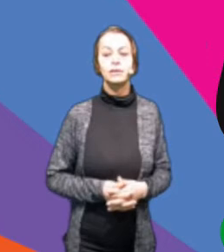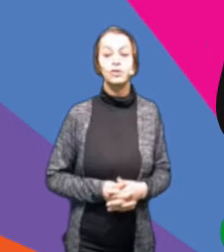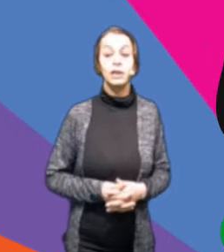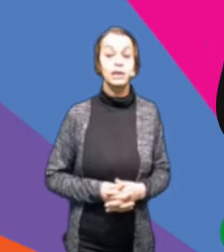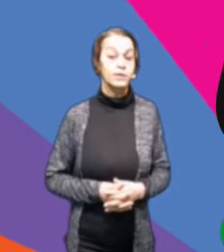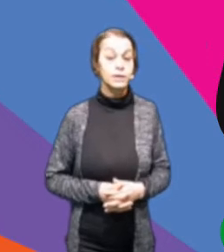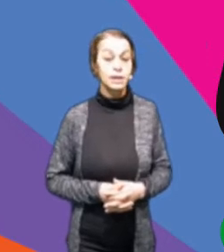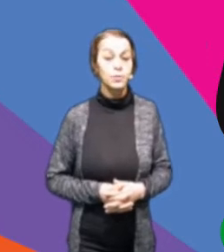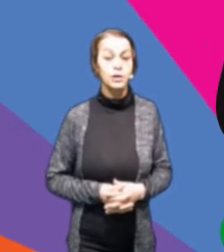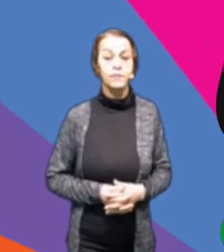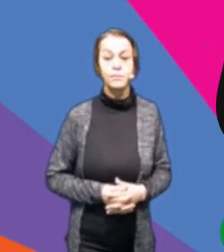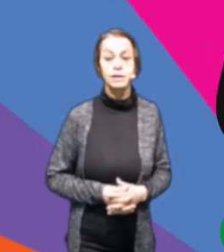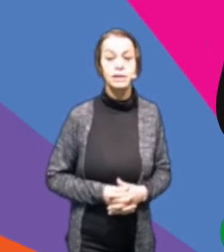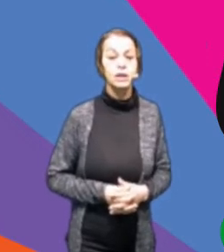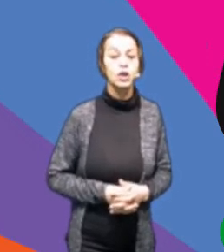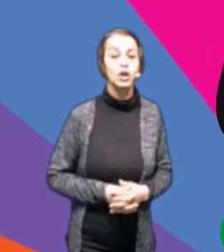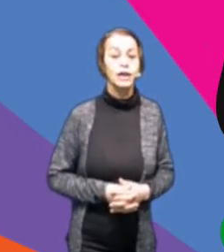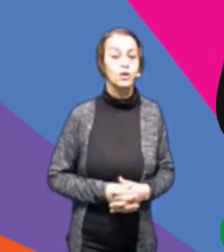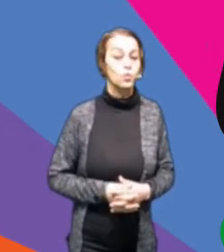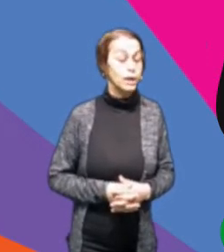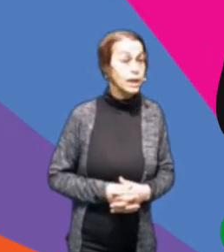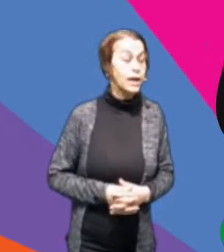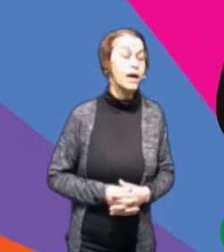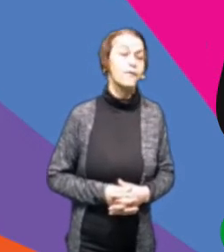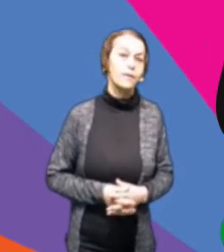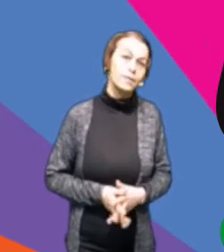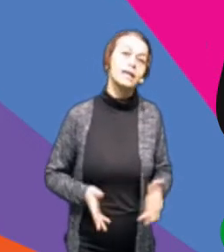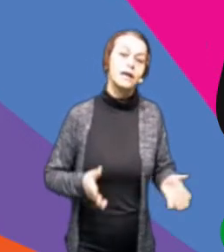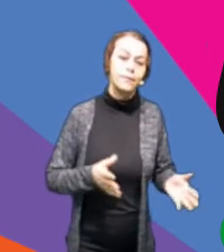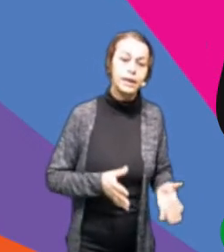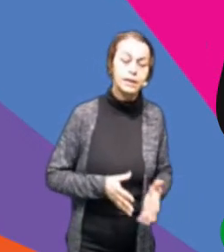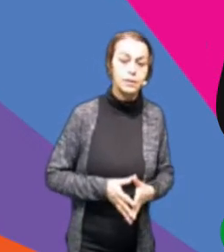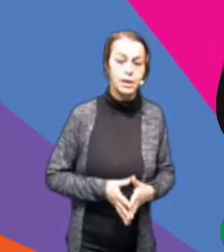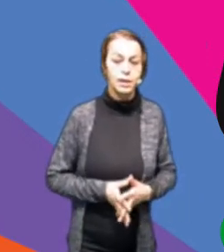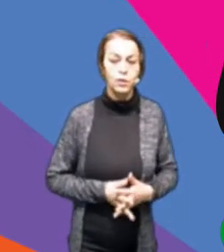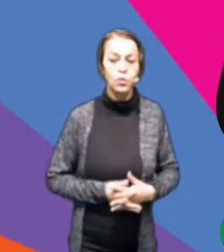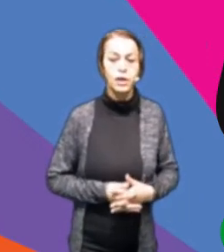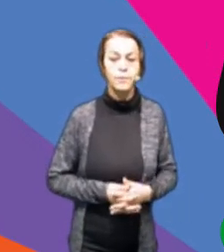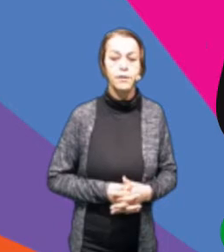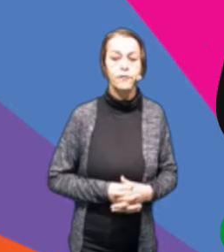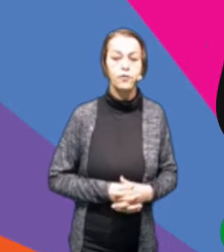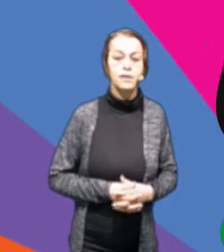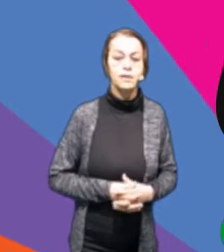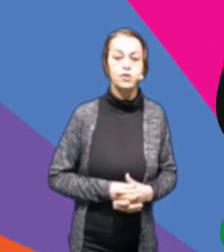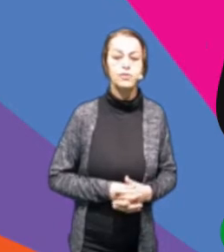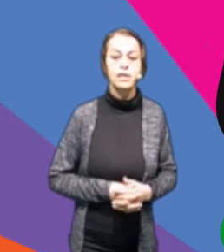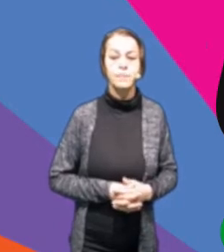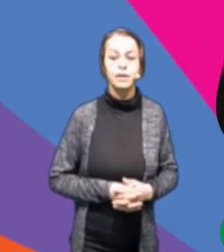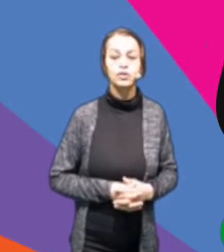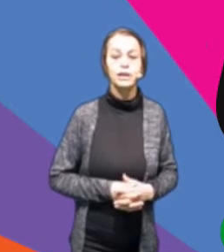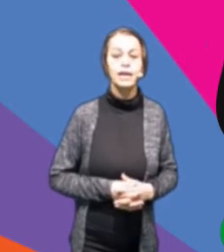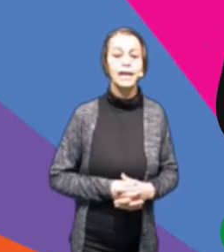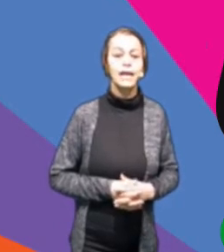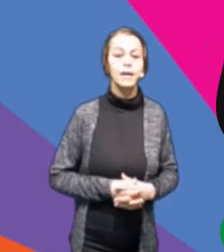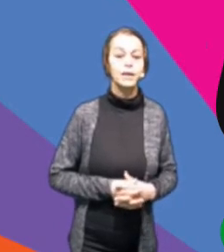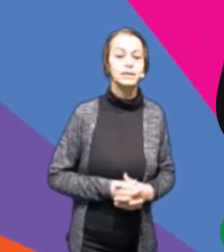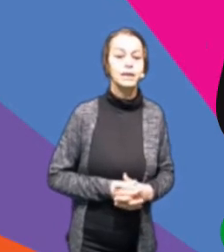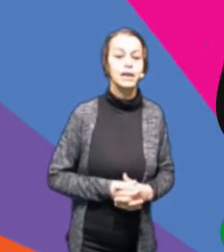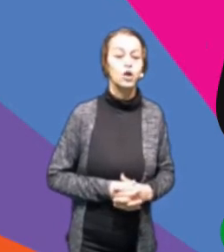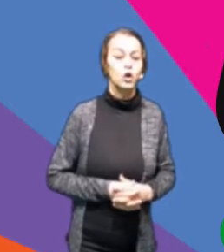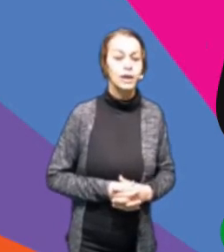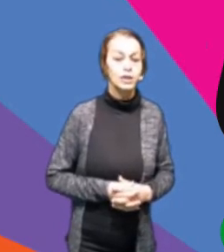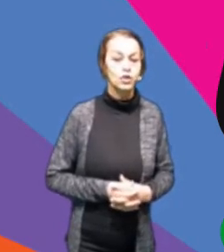organizaciones atravesadas por el femicidio que nuclea a familias víctimas de una performance con zapatos en la Plaza